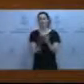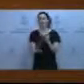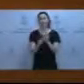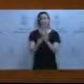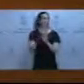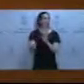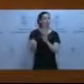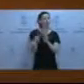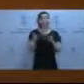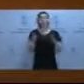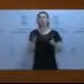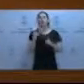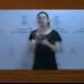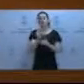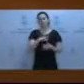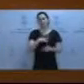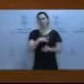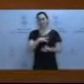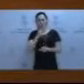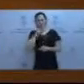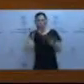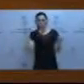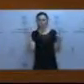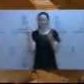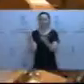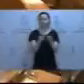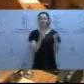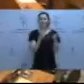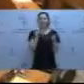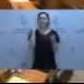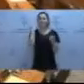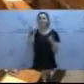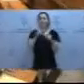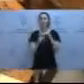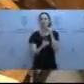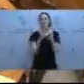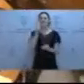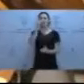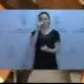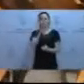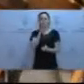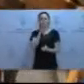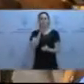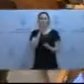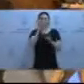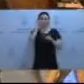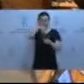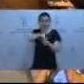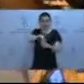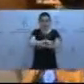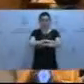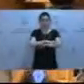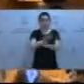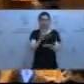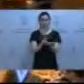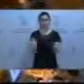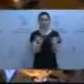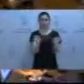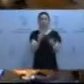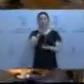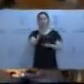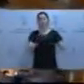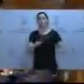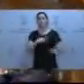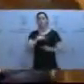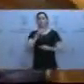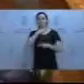la oferta de empleo público. Se necesitan concursos de méritos, tampoco se llevan a cabo desde la Administración. Los empleados públicos